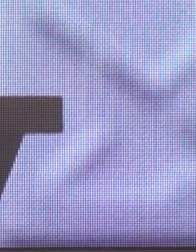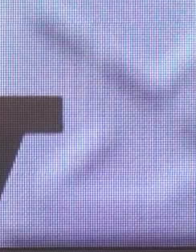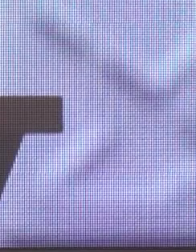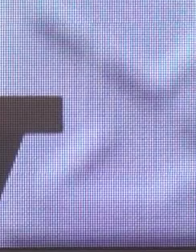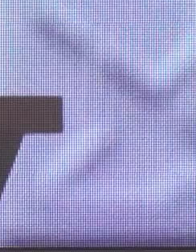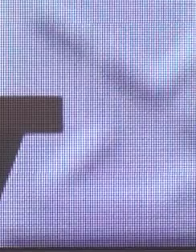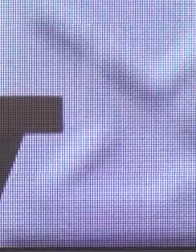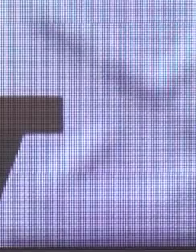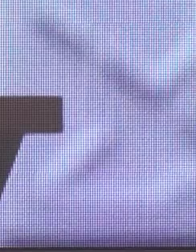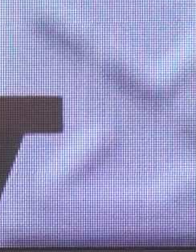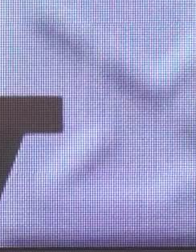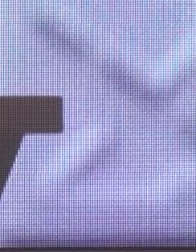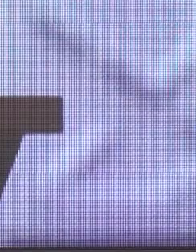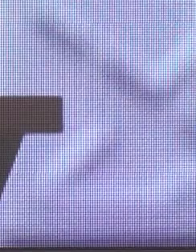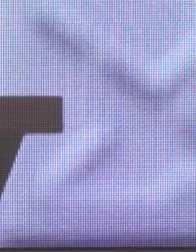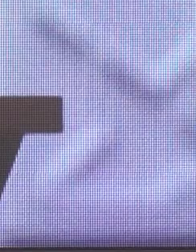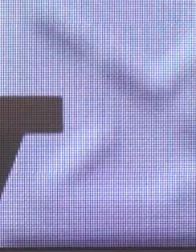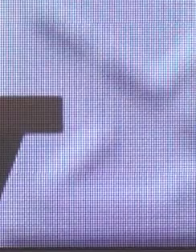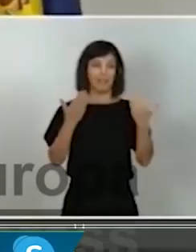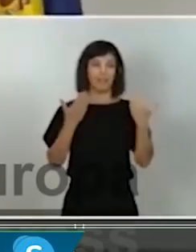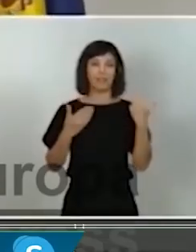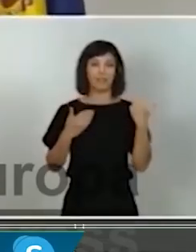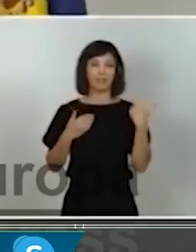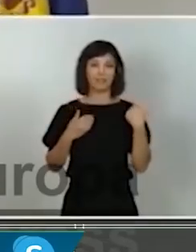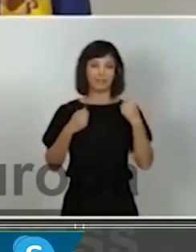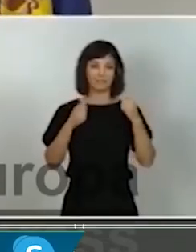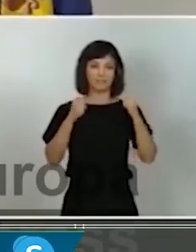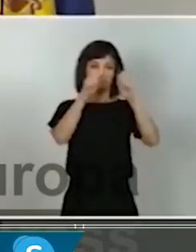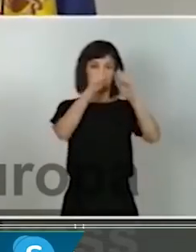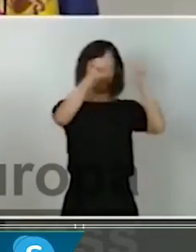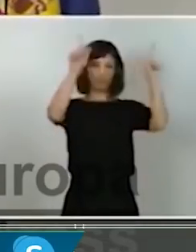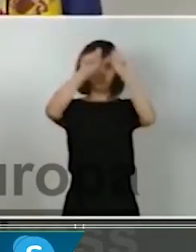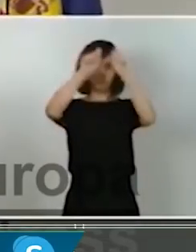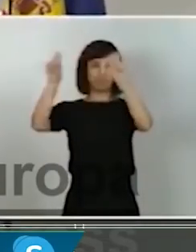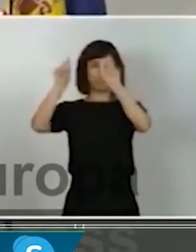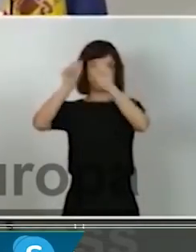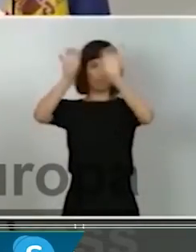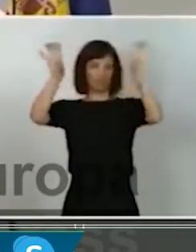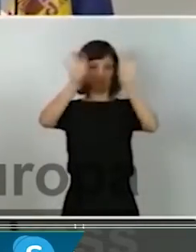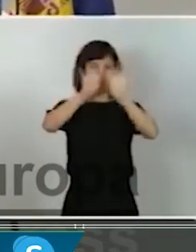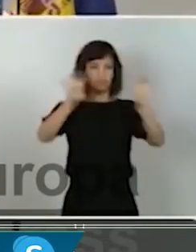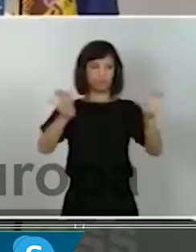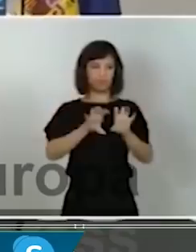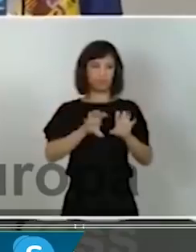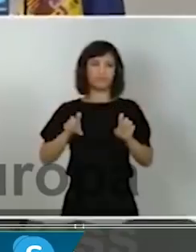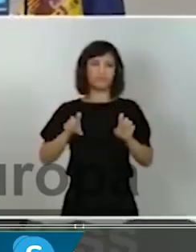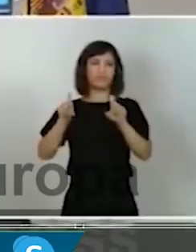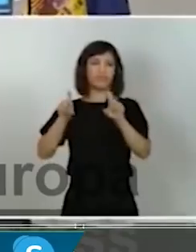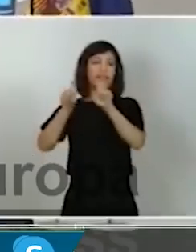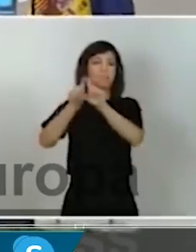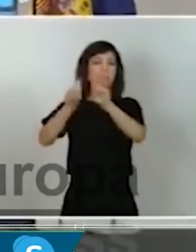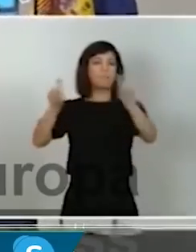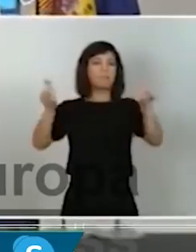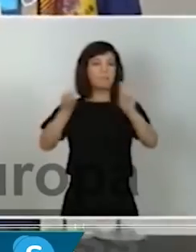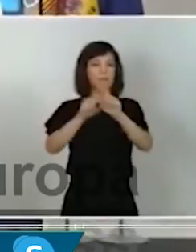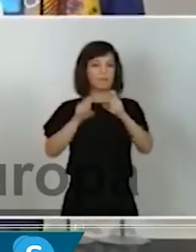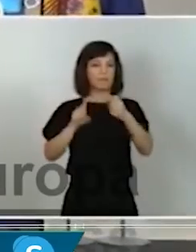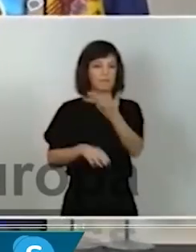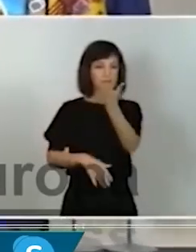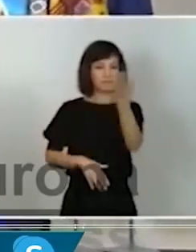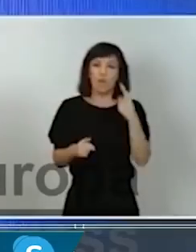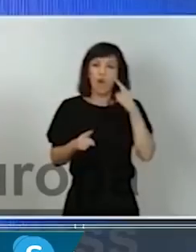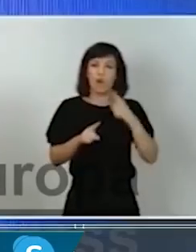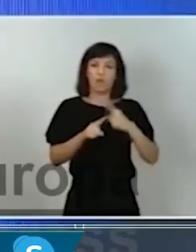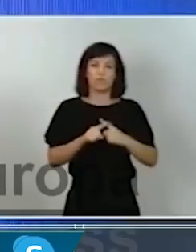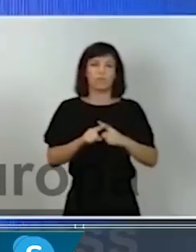incongruencia si nos está diciendo que vamos a recibir unas cantidades ingentes de dinero que no hay ningún